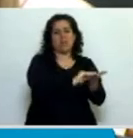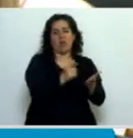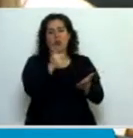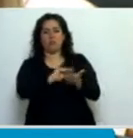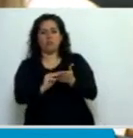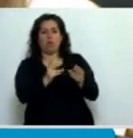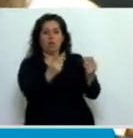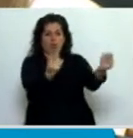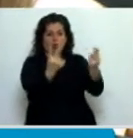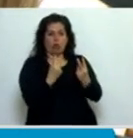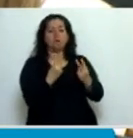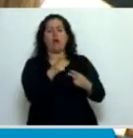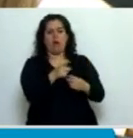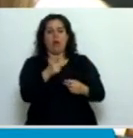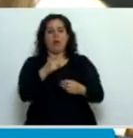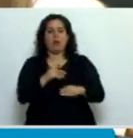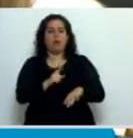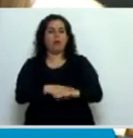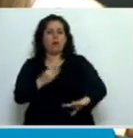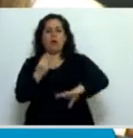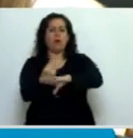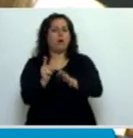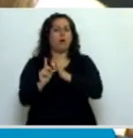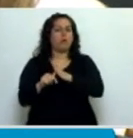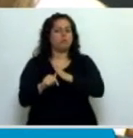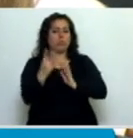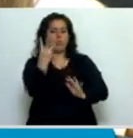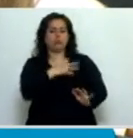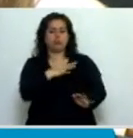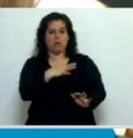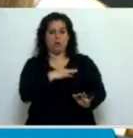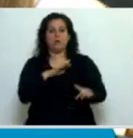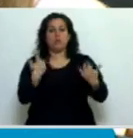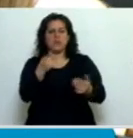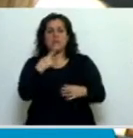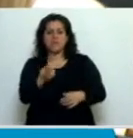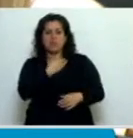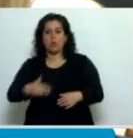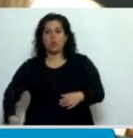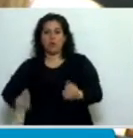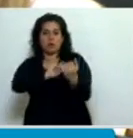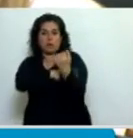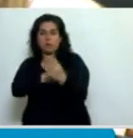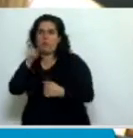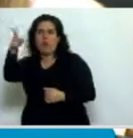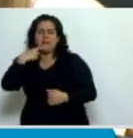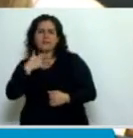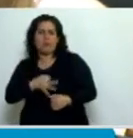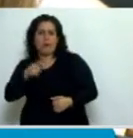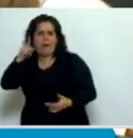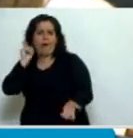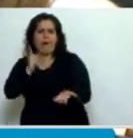4 años en sus funciones. De eso, ¿qué es lo que se desprende? Que el representante del Ejecutivo lo piensan designar ahora,